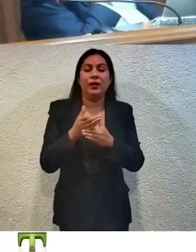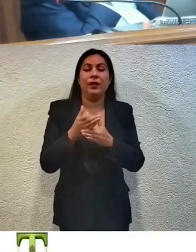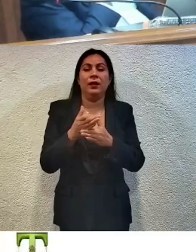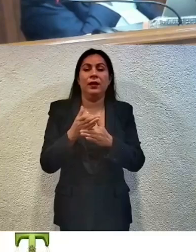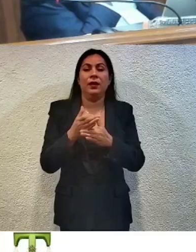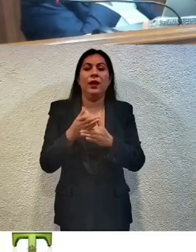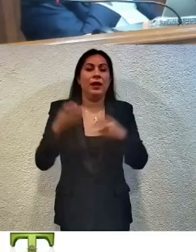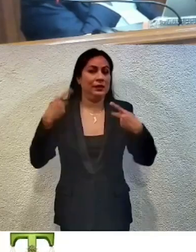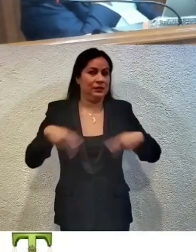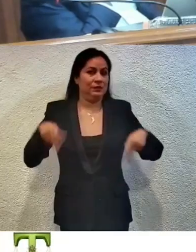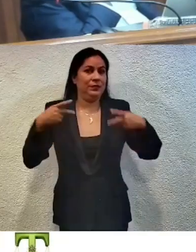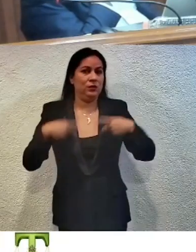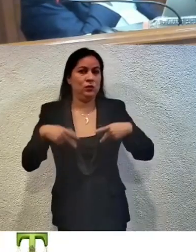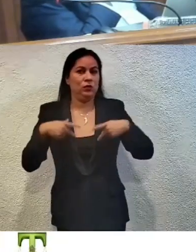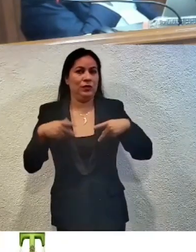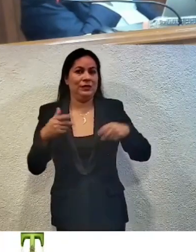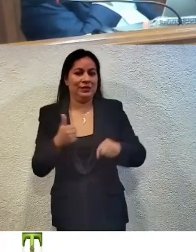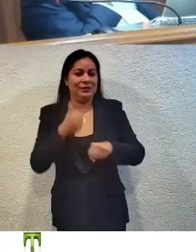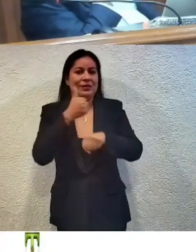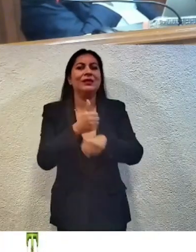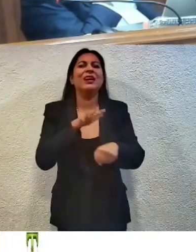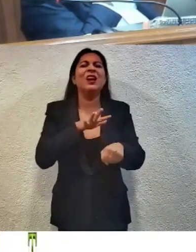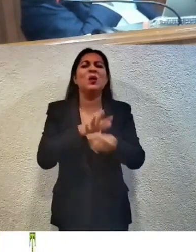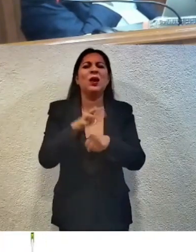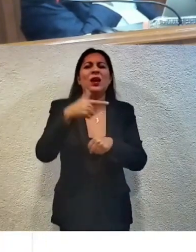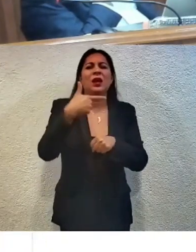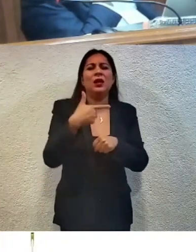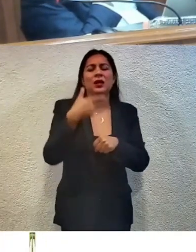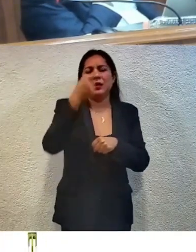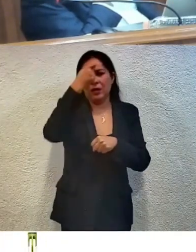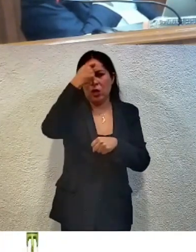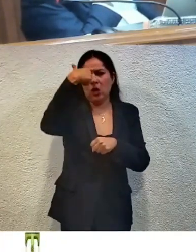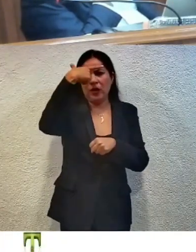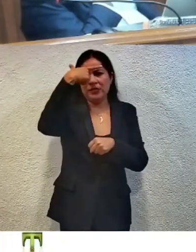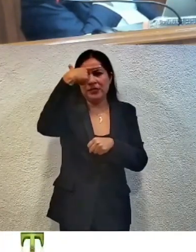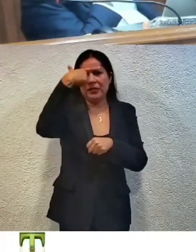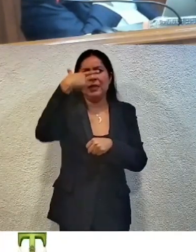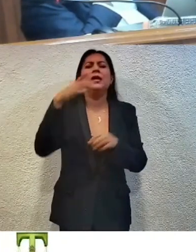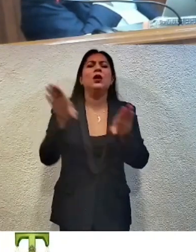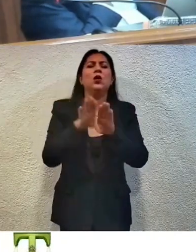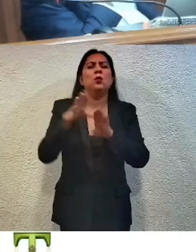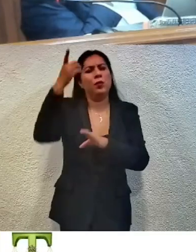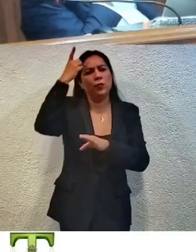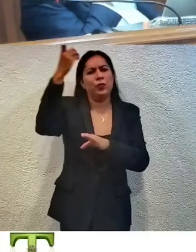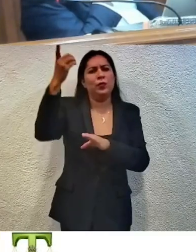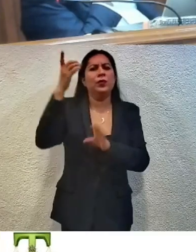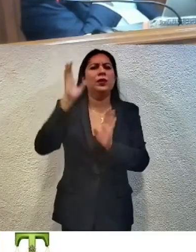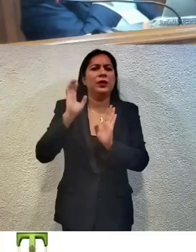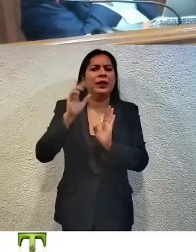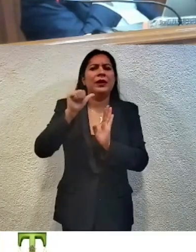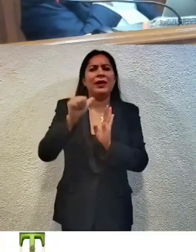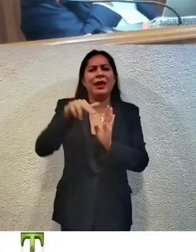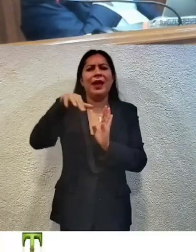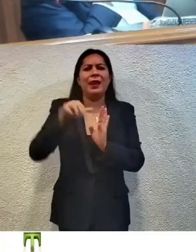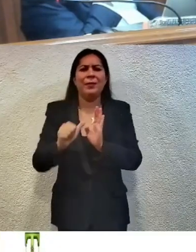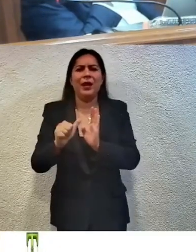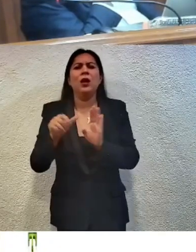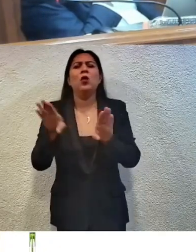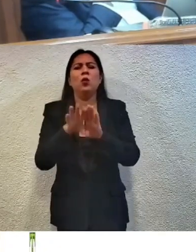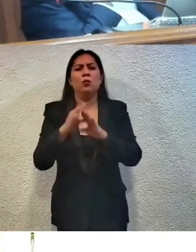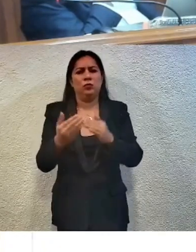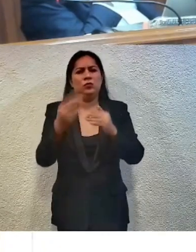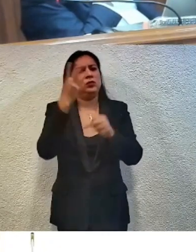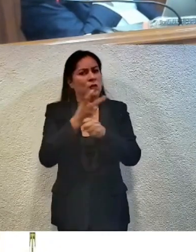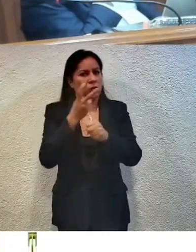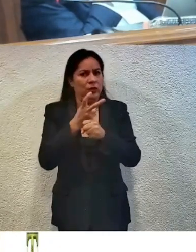las personas que quedan designadas son Gloria Citlali Calixto Jiménez como propietaria y Alma Jessica Pérez Vargas como